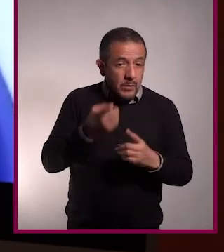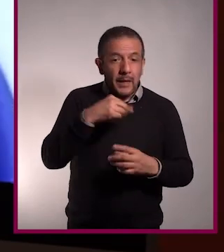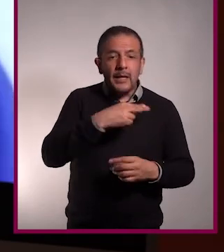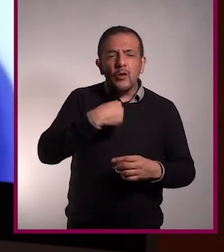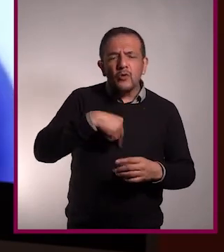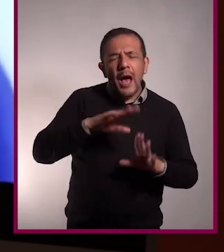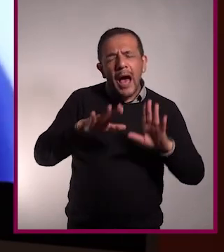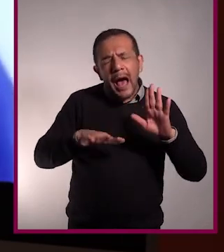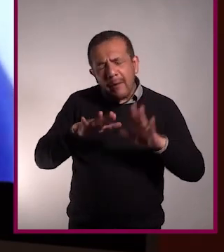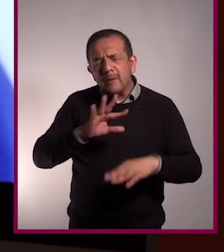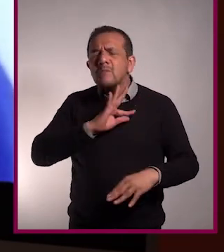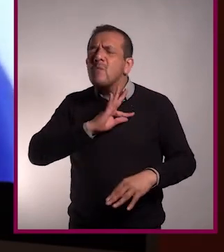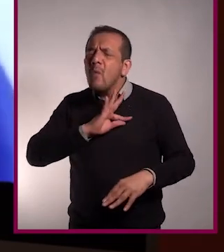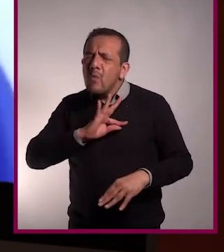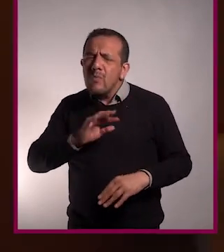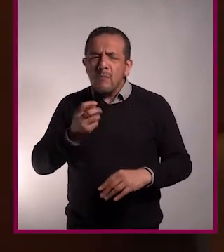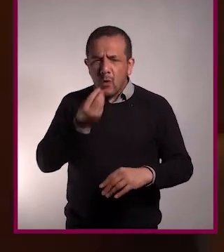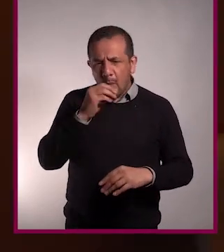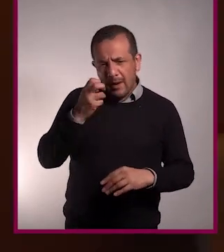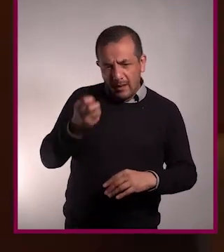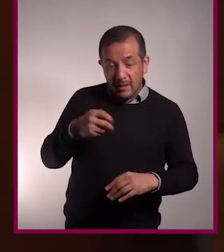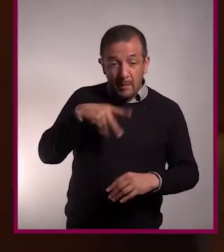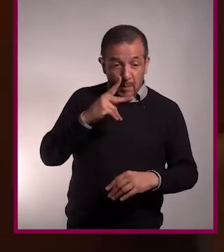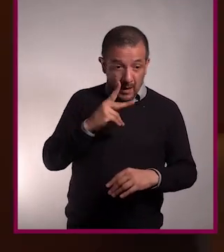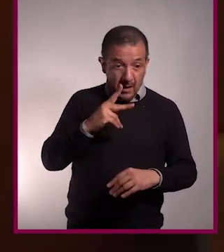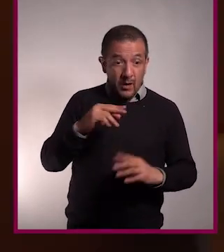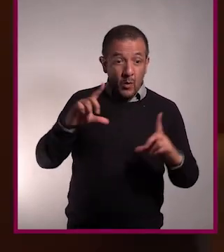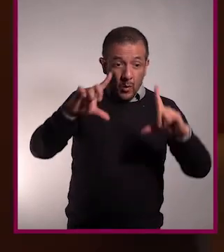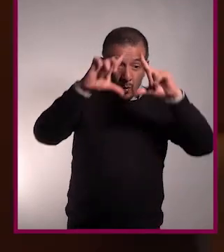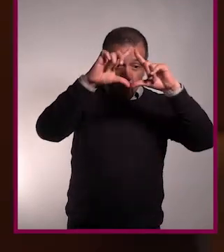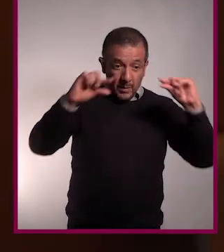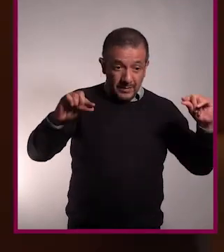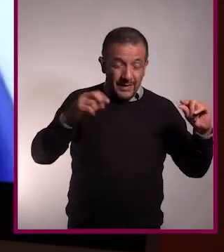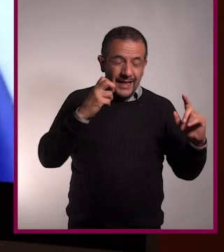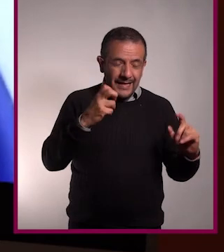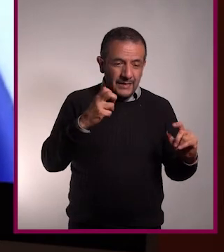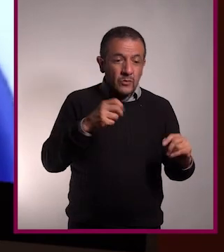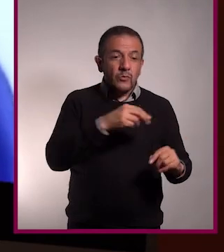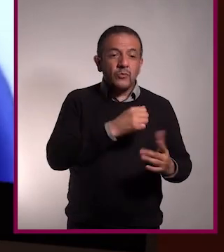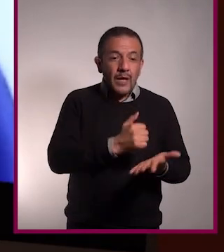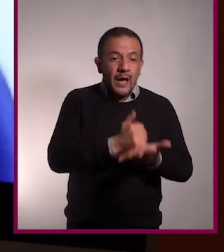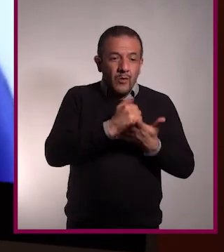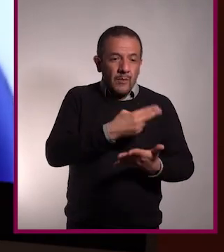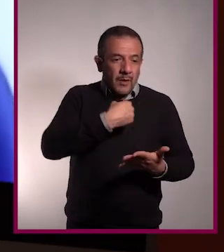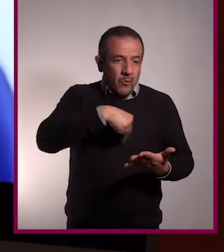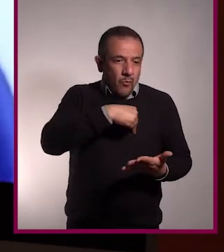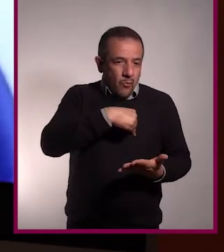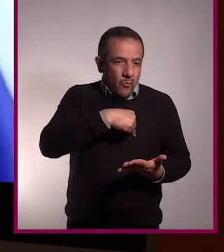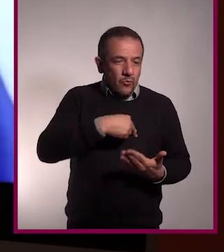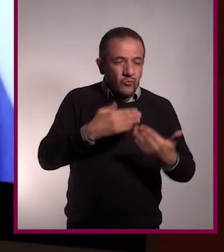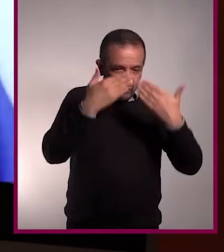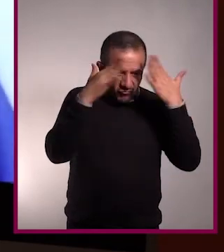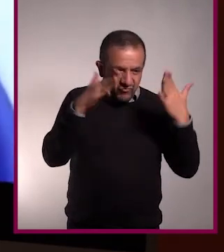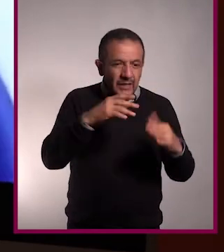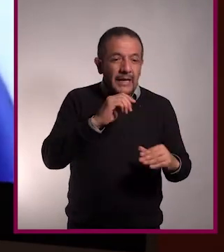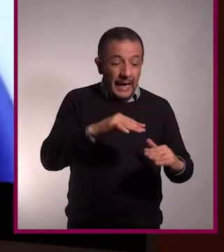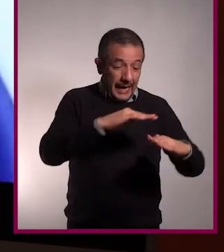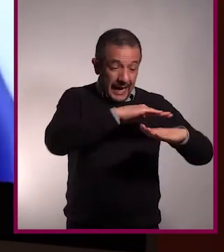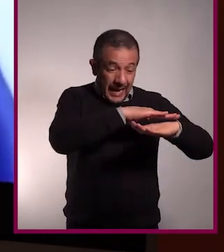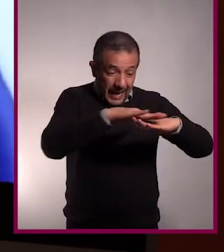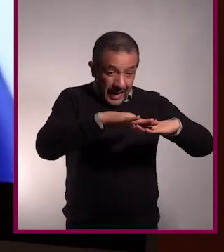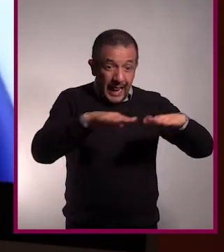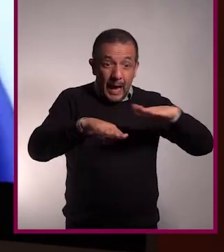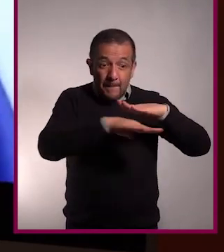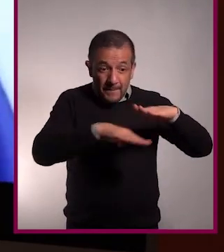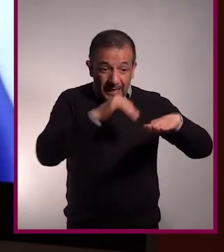un gusto que nos vamos a dar de vez en cuando. Pero creo que pensar en esta pirámide nos puede ayudar como a tener hasta